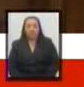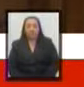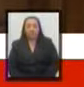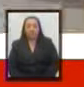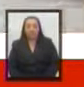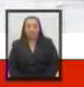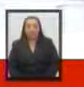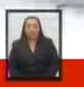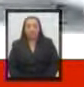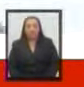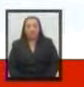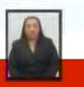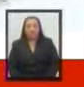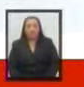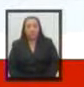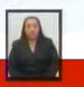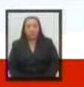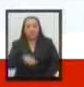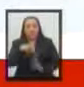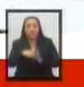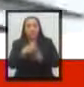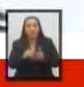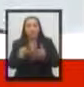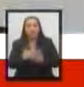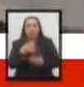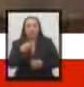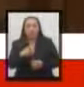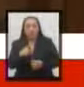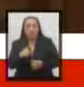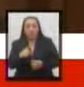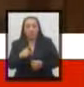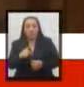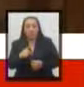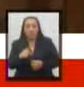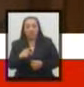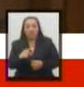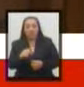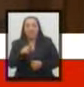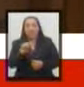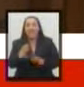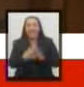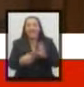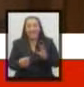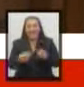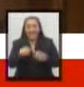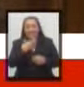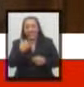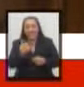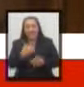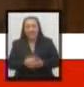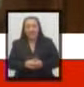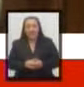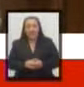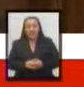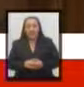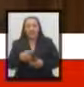Bueno, mi proyecto, que es muy sencillo, básicamente, como les digo, una vil copia reducida, espero que no, que mejore. Lo que